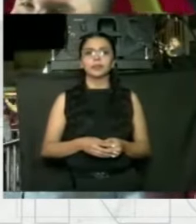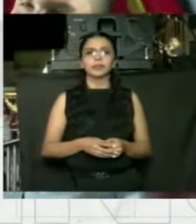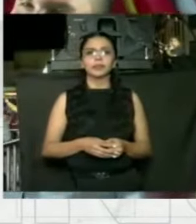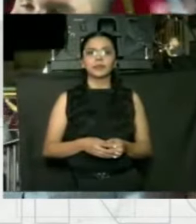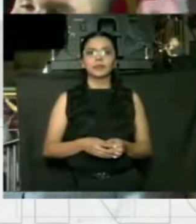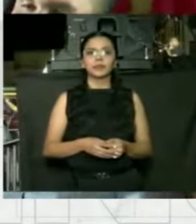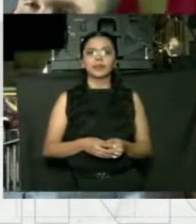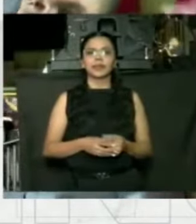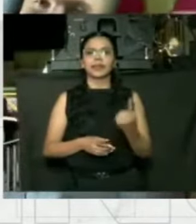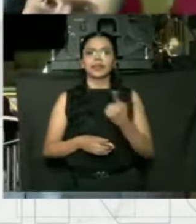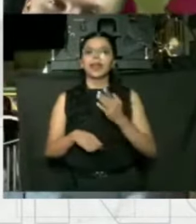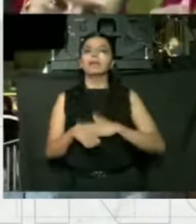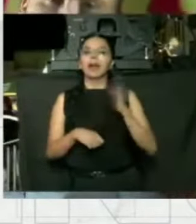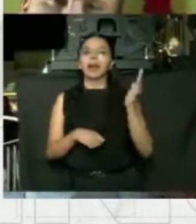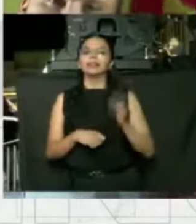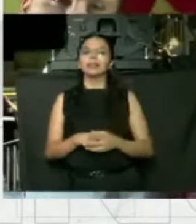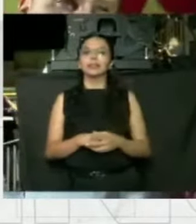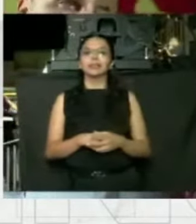¿Qué más?